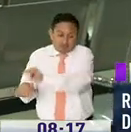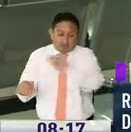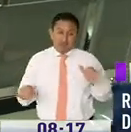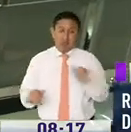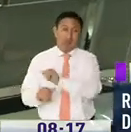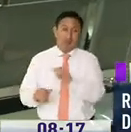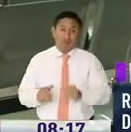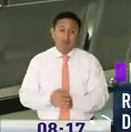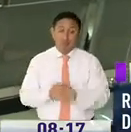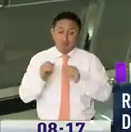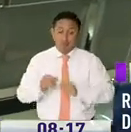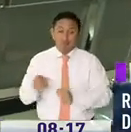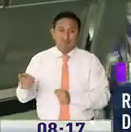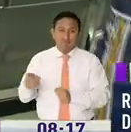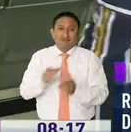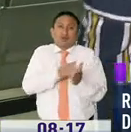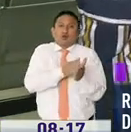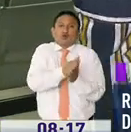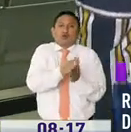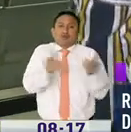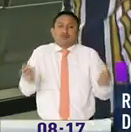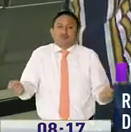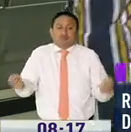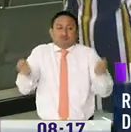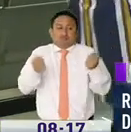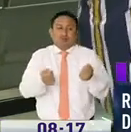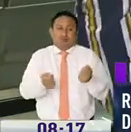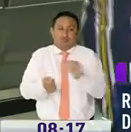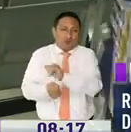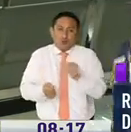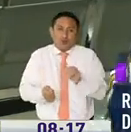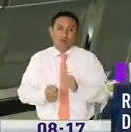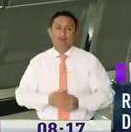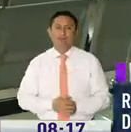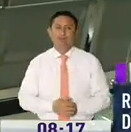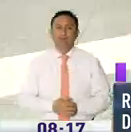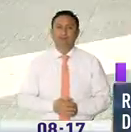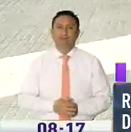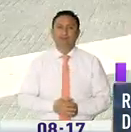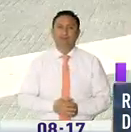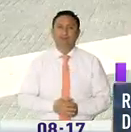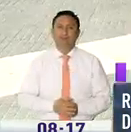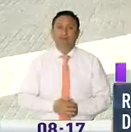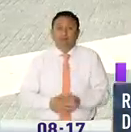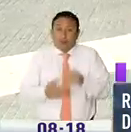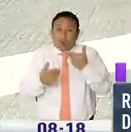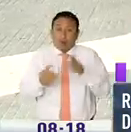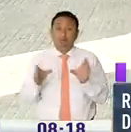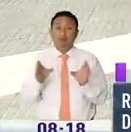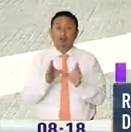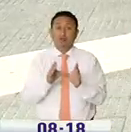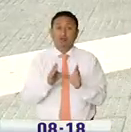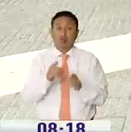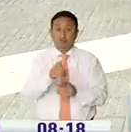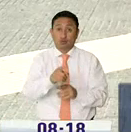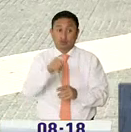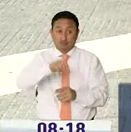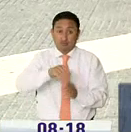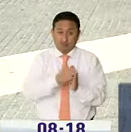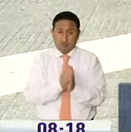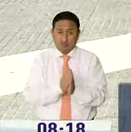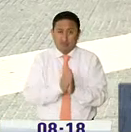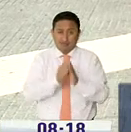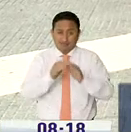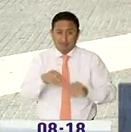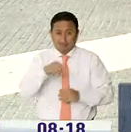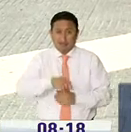donde usted con ese documento obtiene, como decir, una cédula en copia. Cualquiera de los certificados que usted obtenga a través